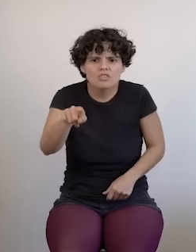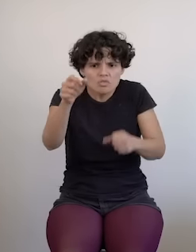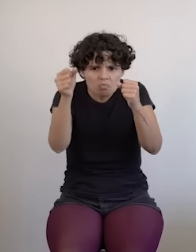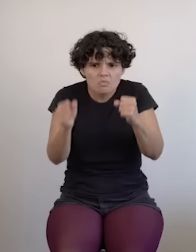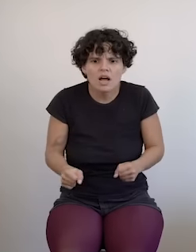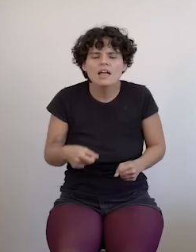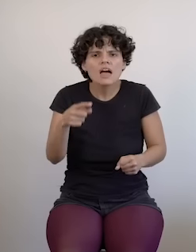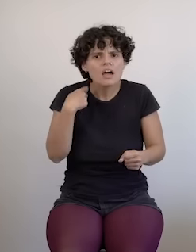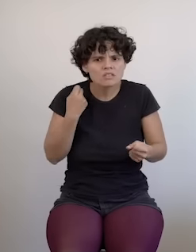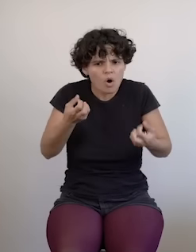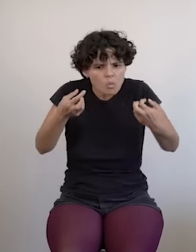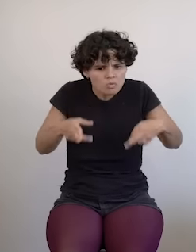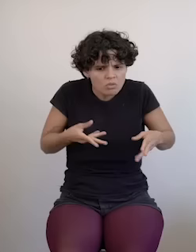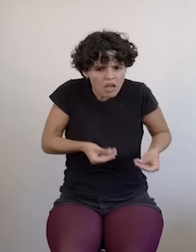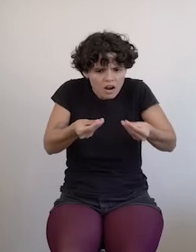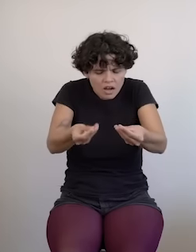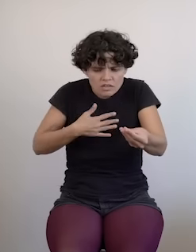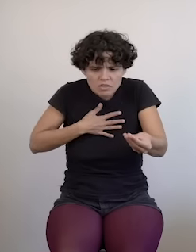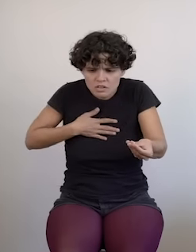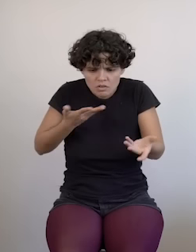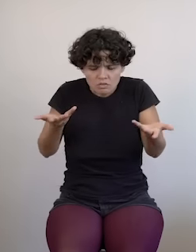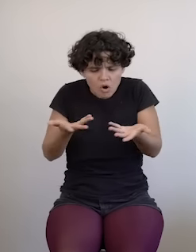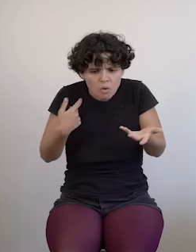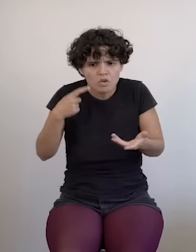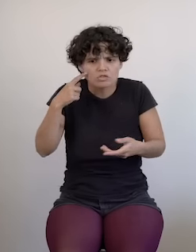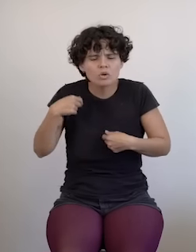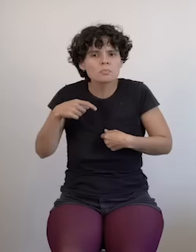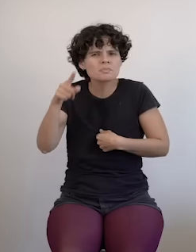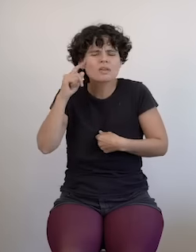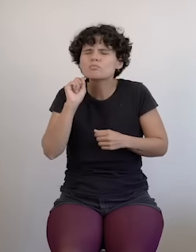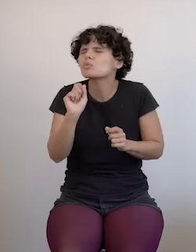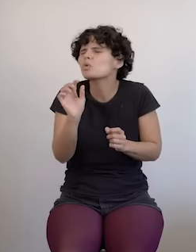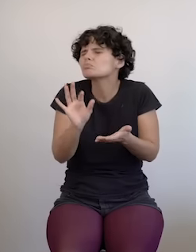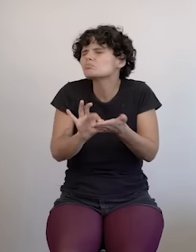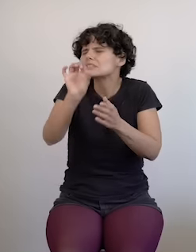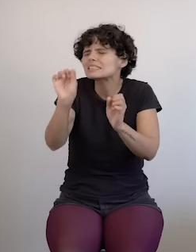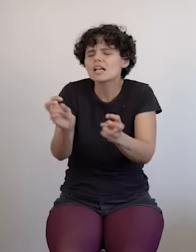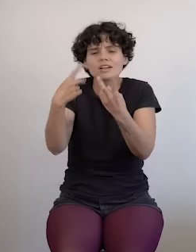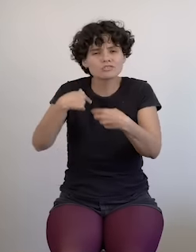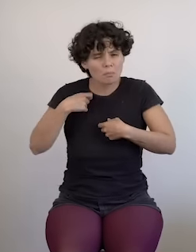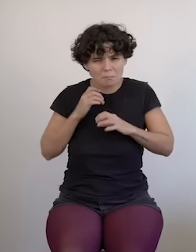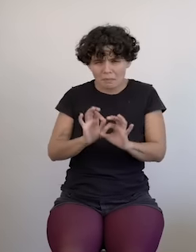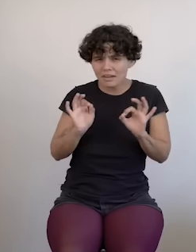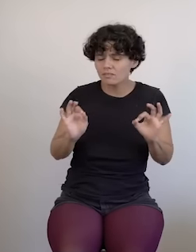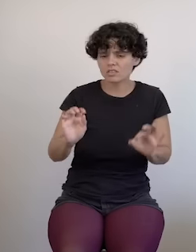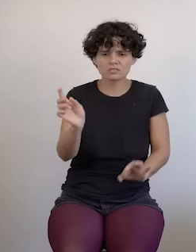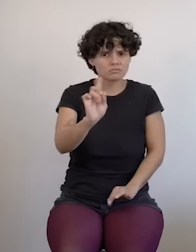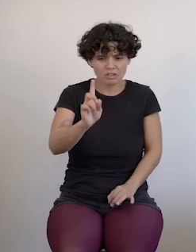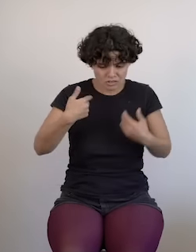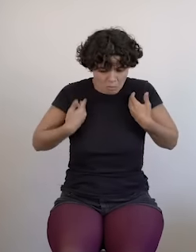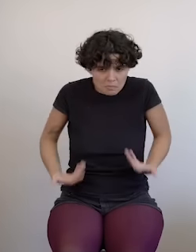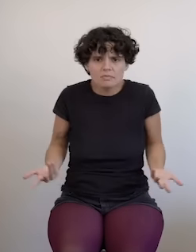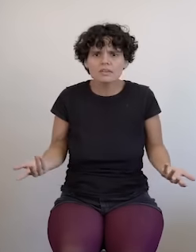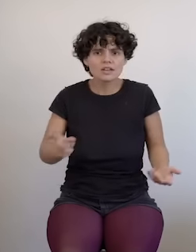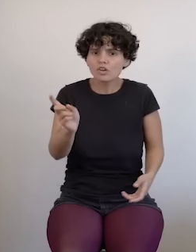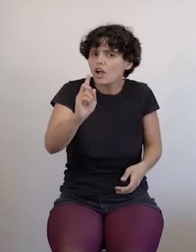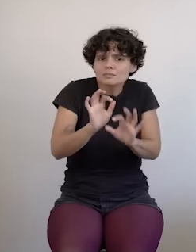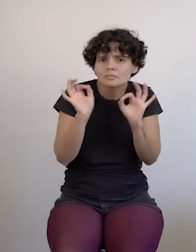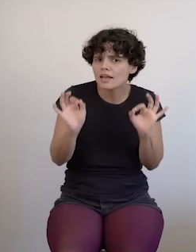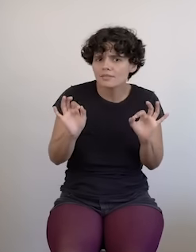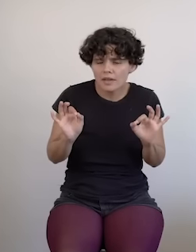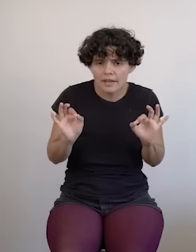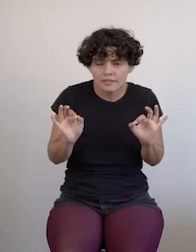sueñen, para que puedan tener chance, hermano? Mira, yo, hermano, no soy perfecto, hermano. Digo, ¿qué condoro? Soy un